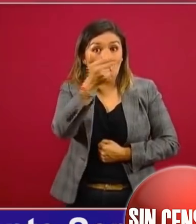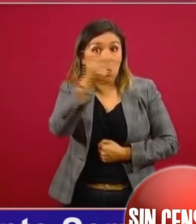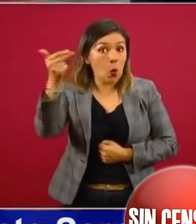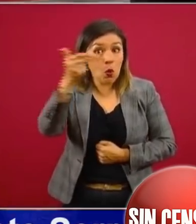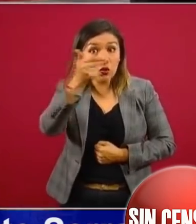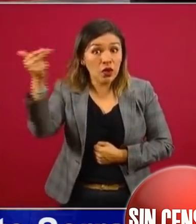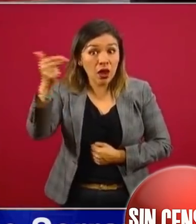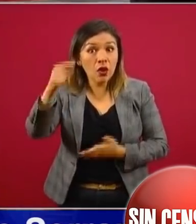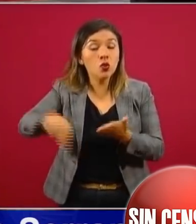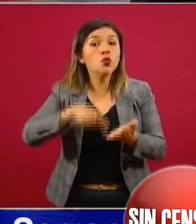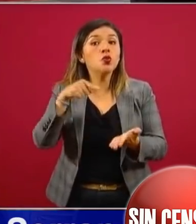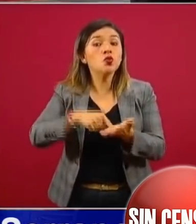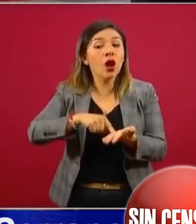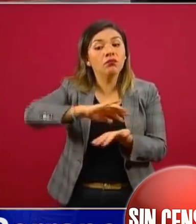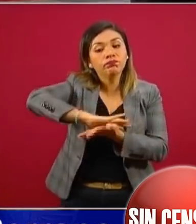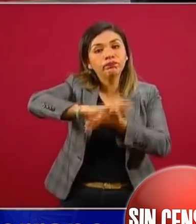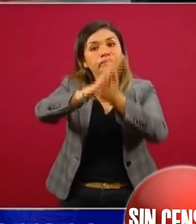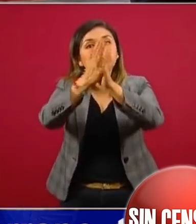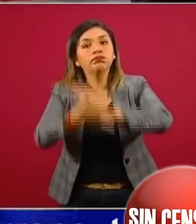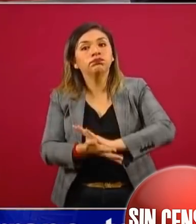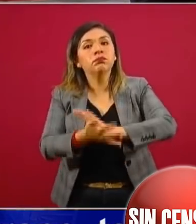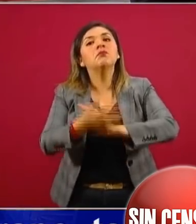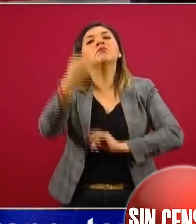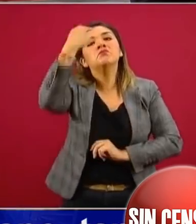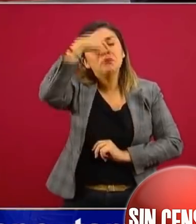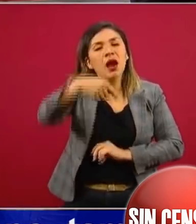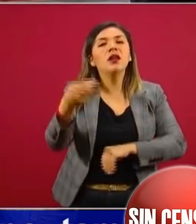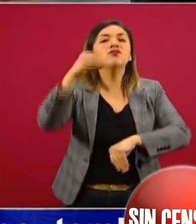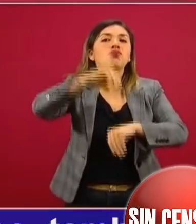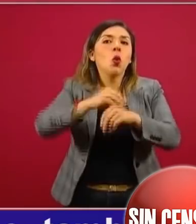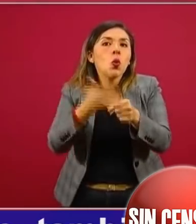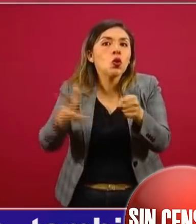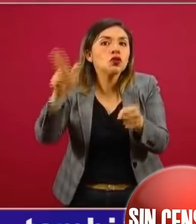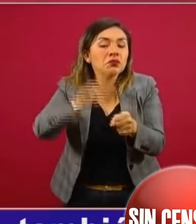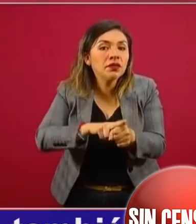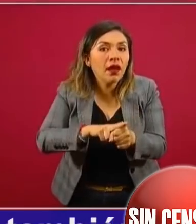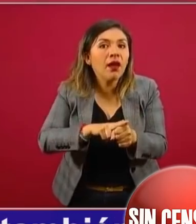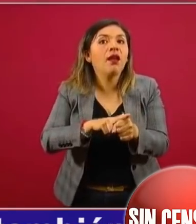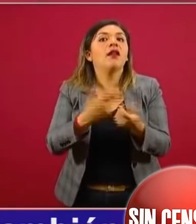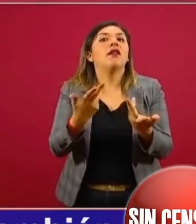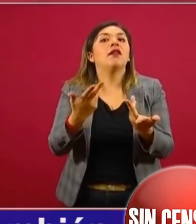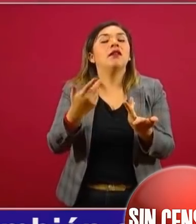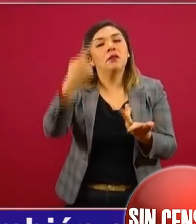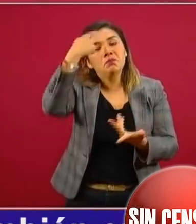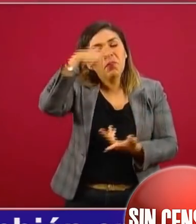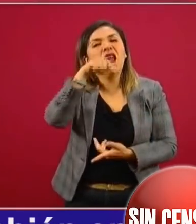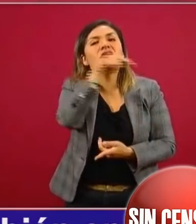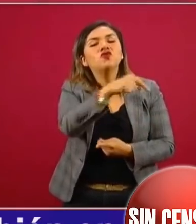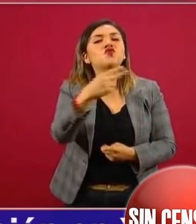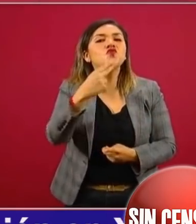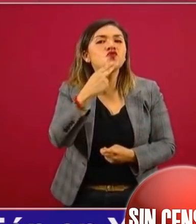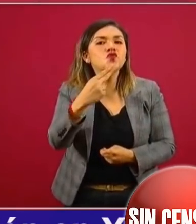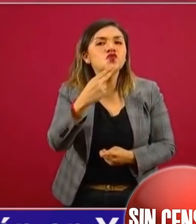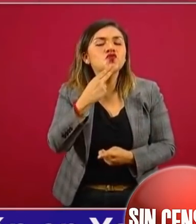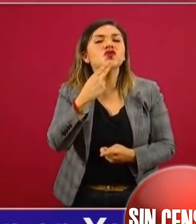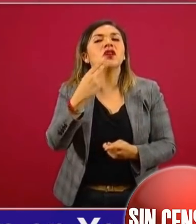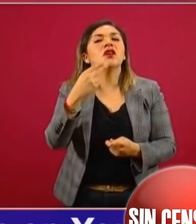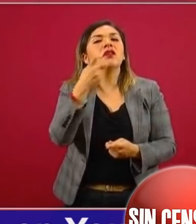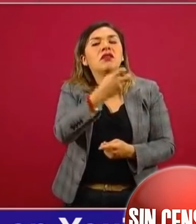residencias se están convirtiendo en hospitales y se está utilizando todos